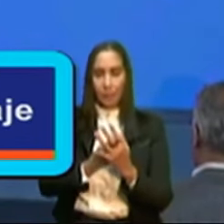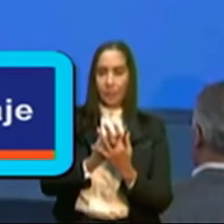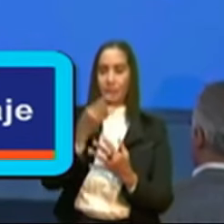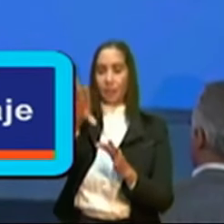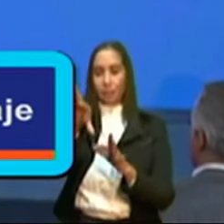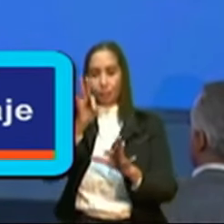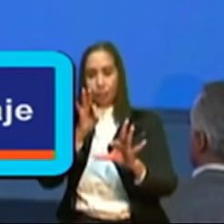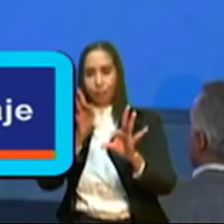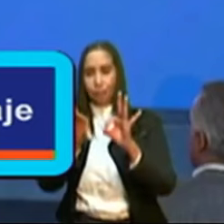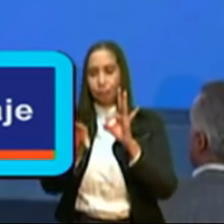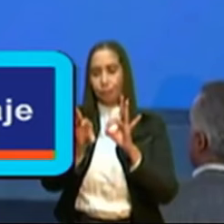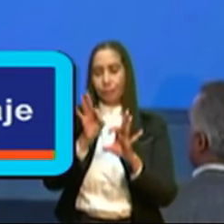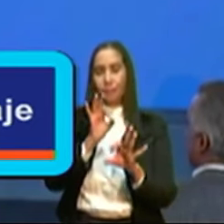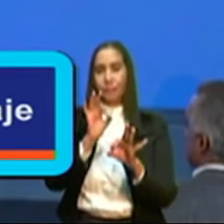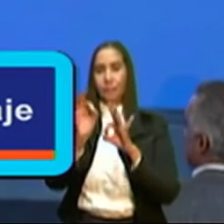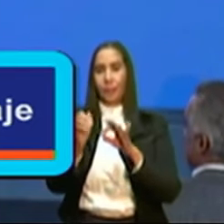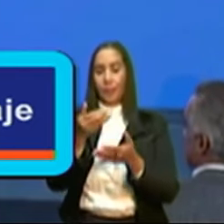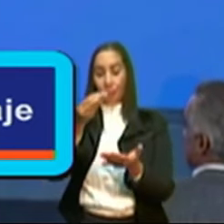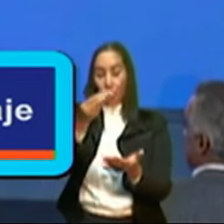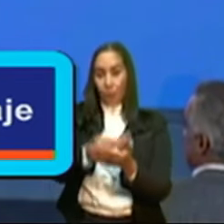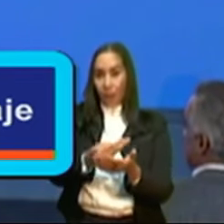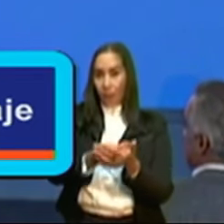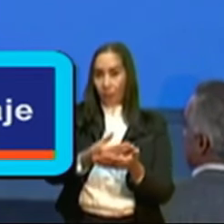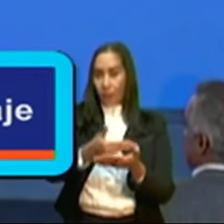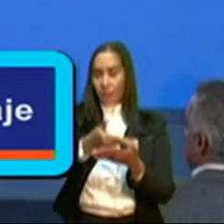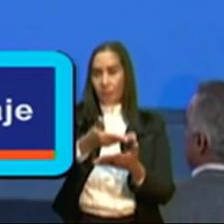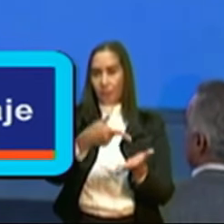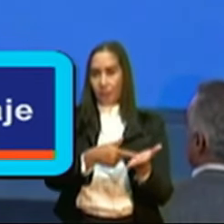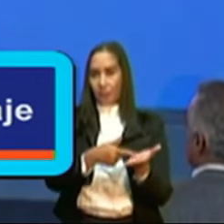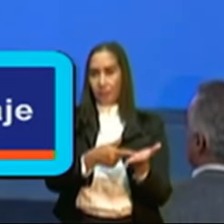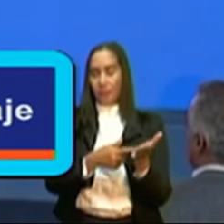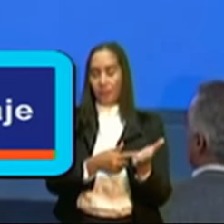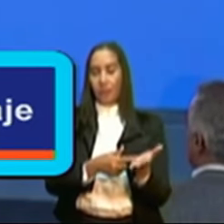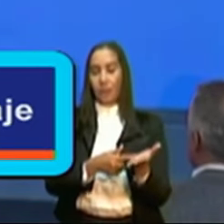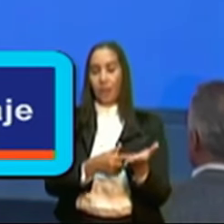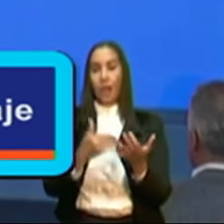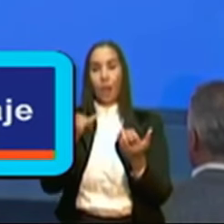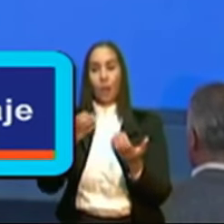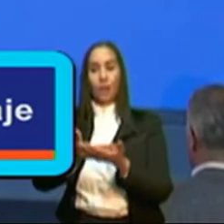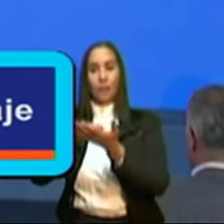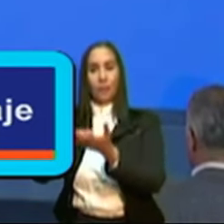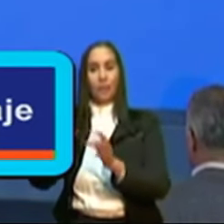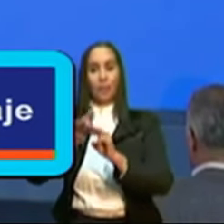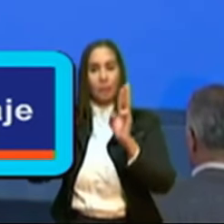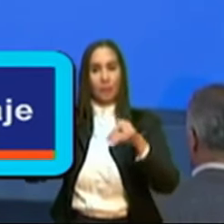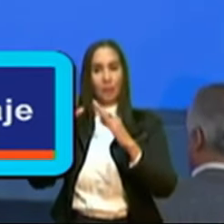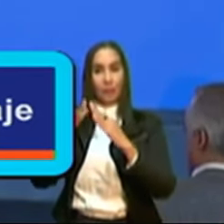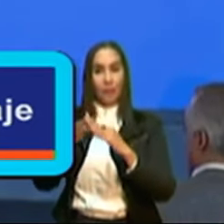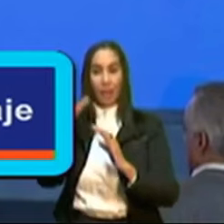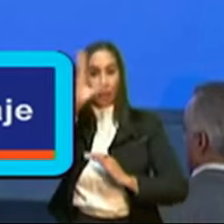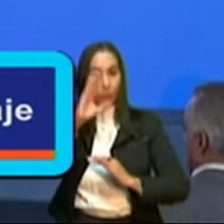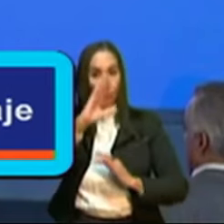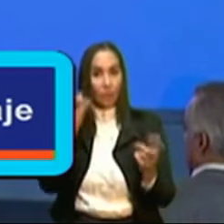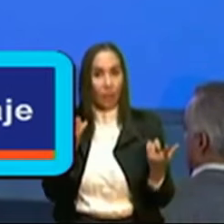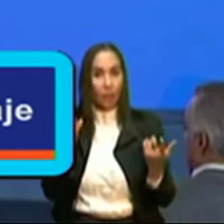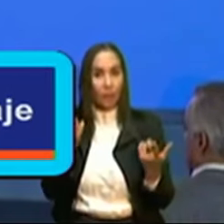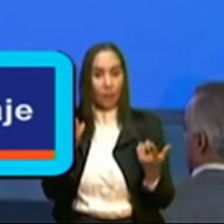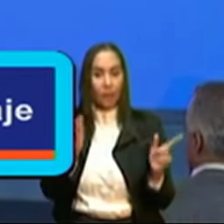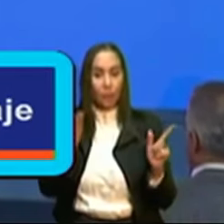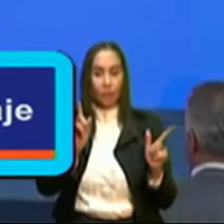colocarlos ya en el presupuesto complementario que le va a llegar ahora al Ministerio de Vivienda, porque hay que buscarlo, eso no